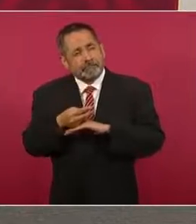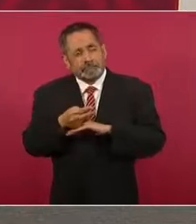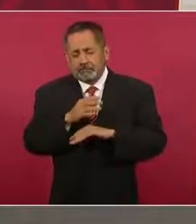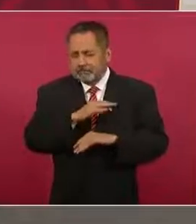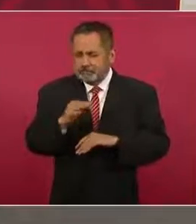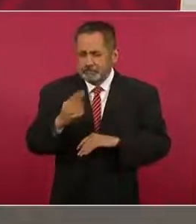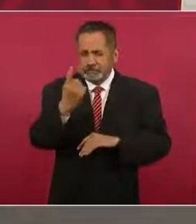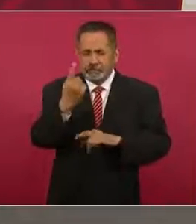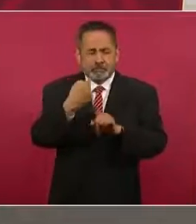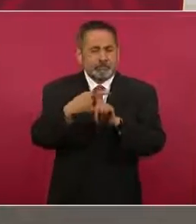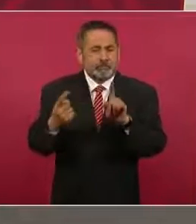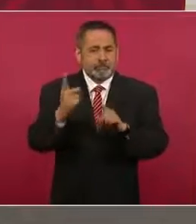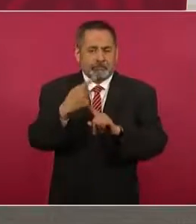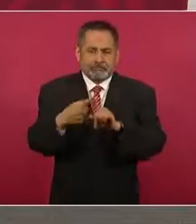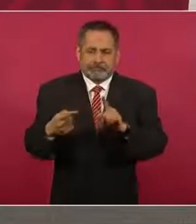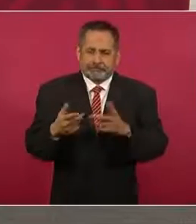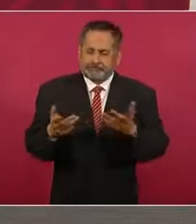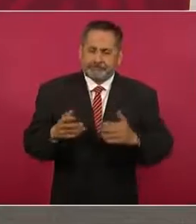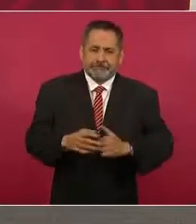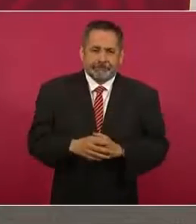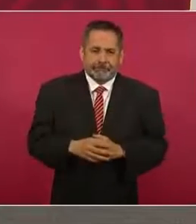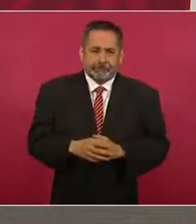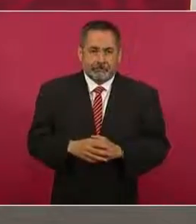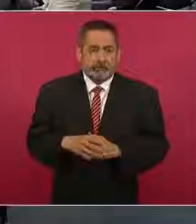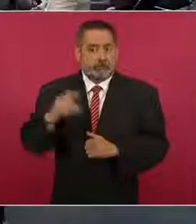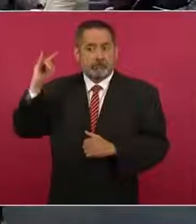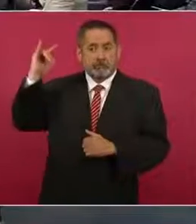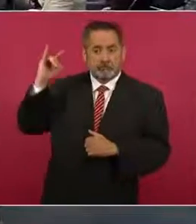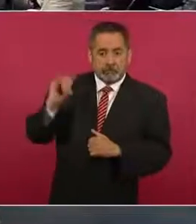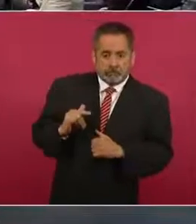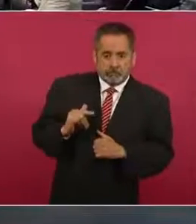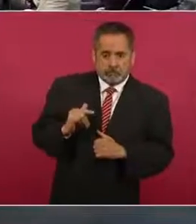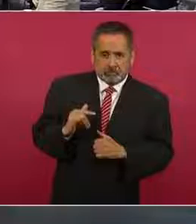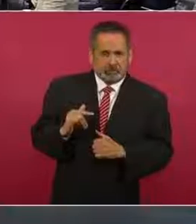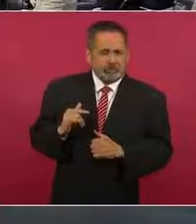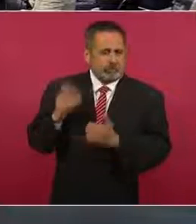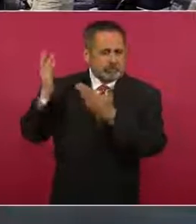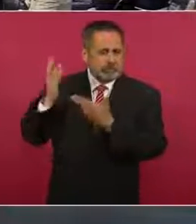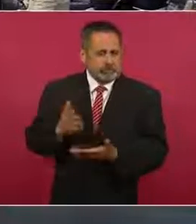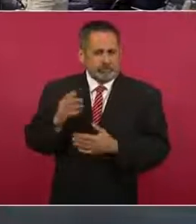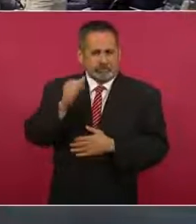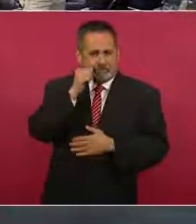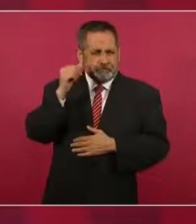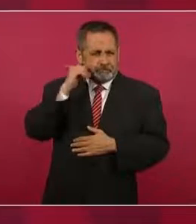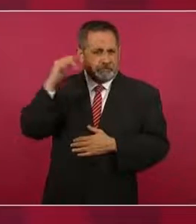no, como a la 1:30. Llegamos como 1:30,